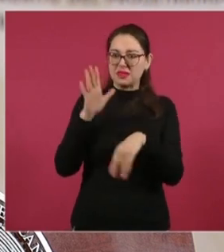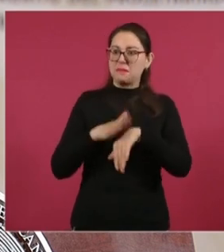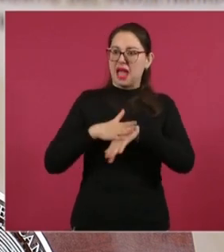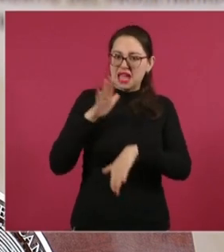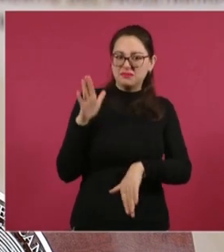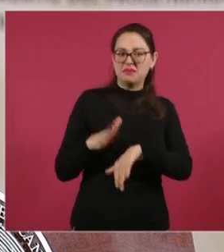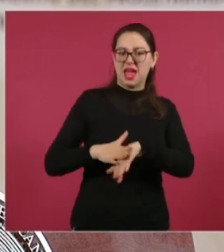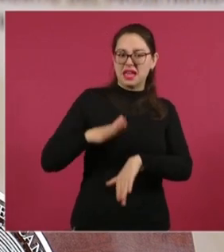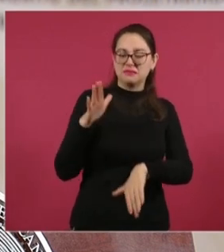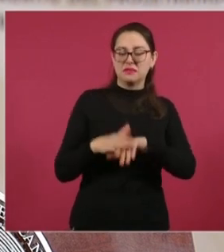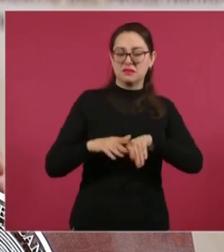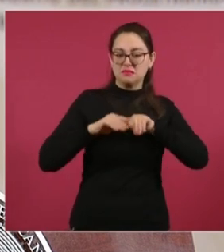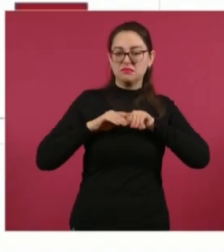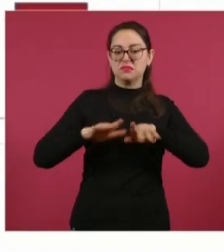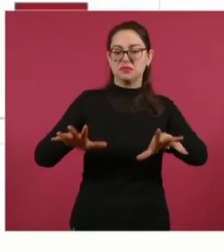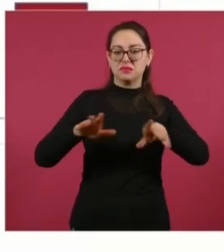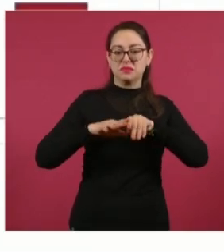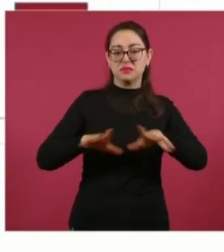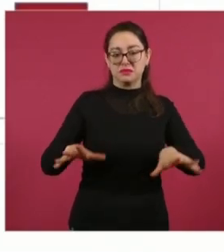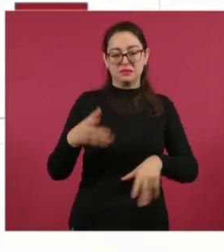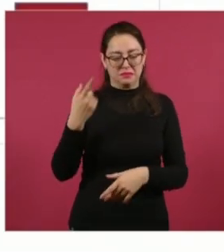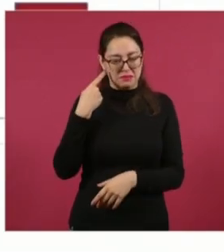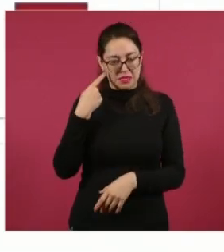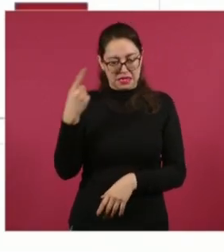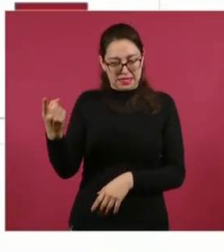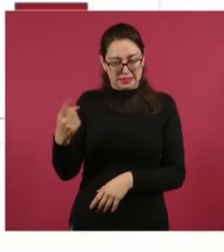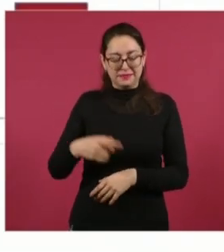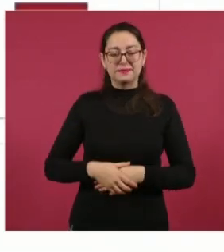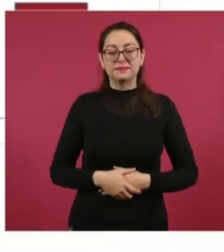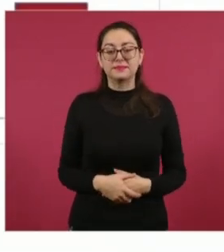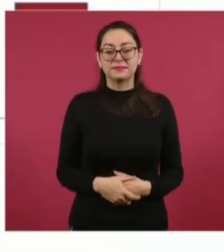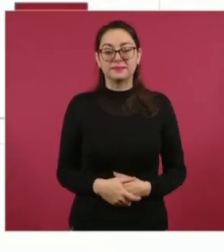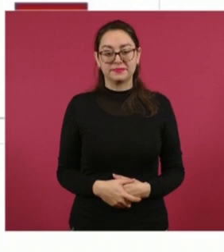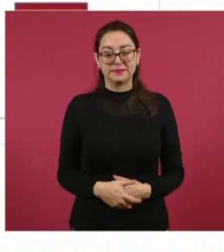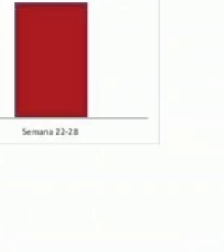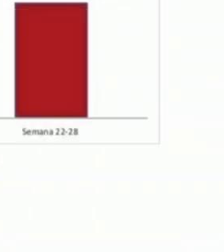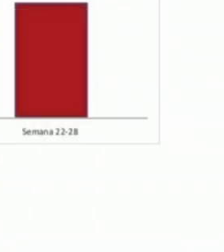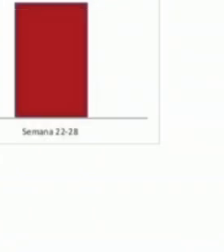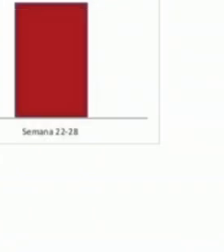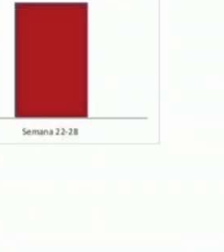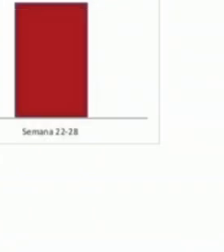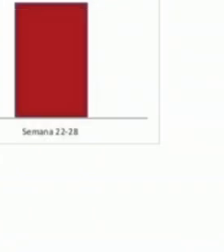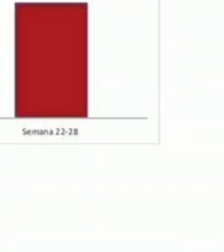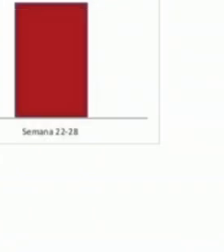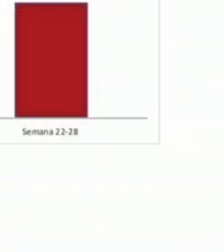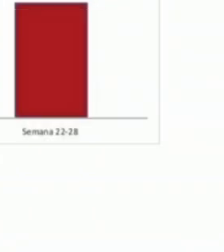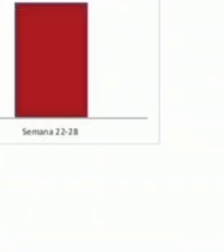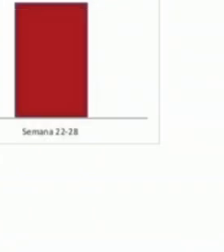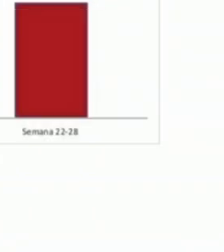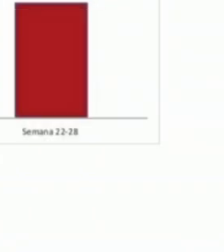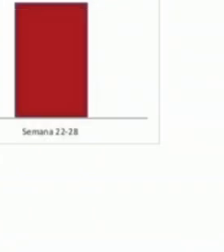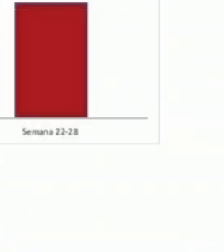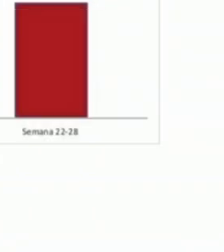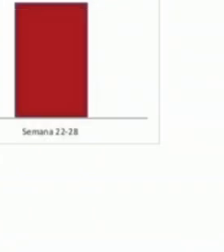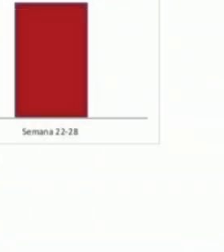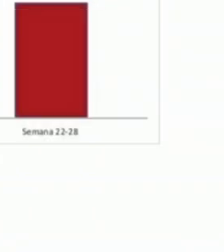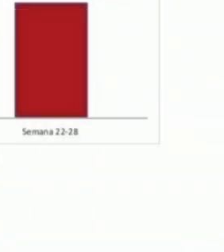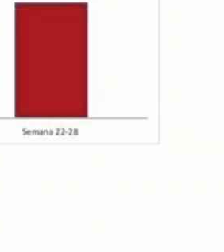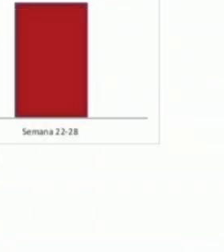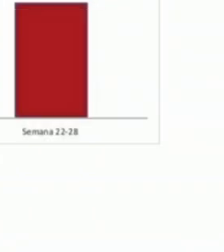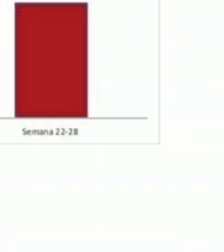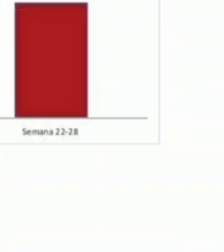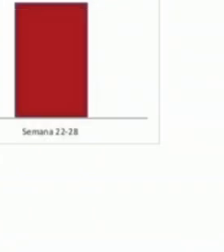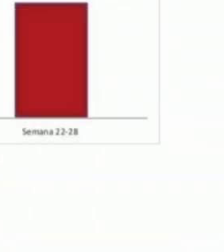Pues en la primera semana hubo 35 menciones negativas, mientras que en la cuarta se intensificó a